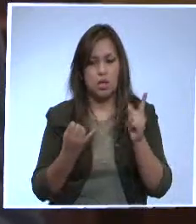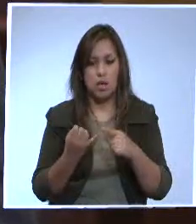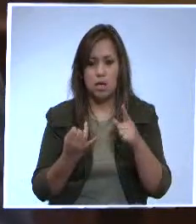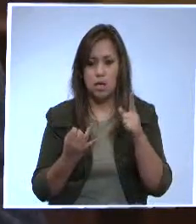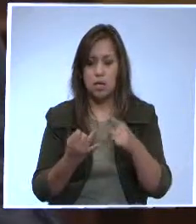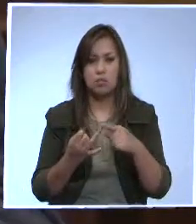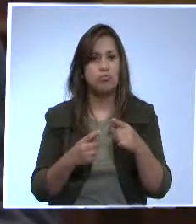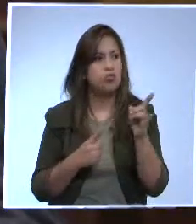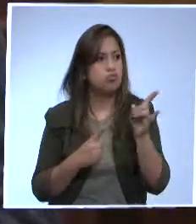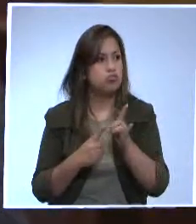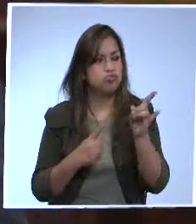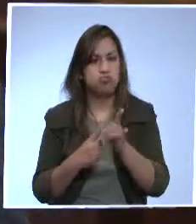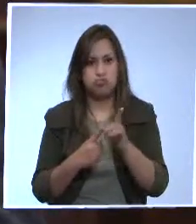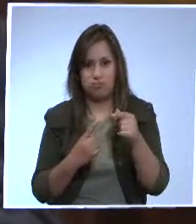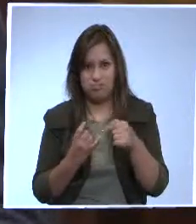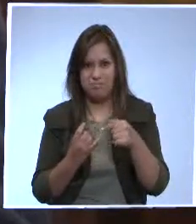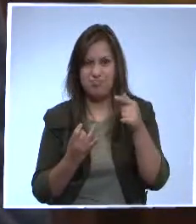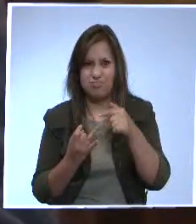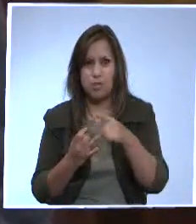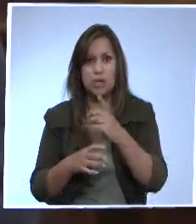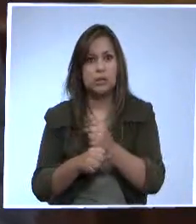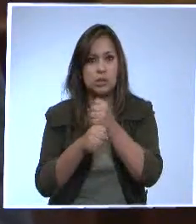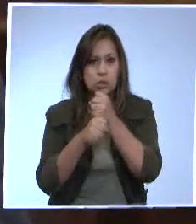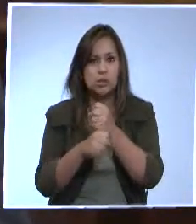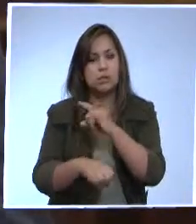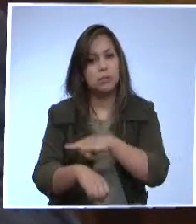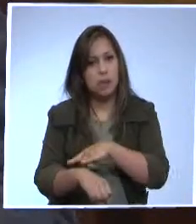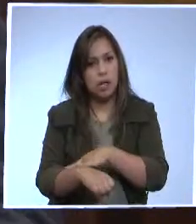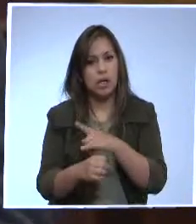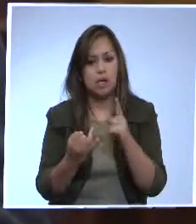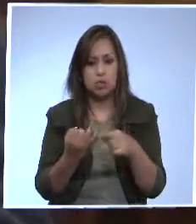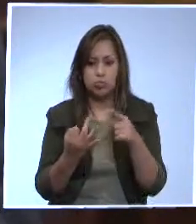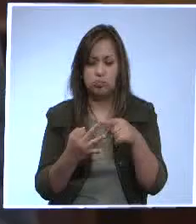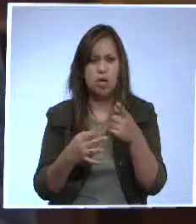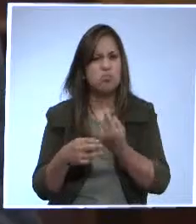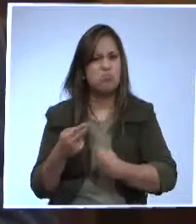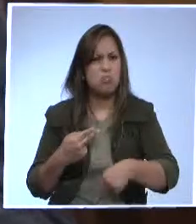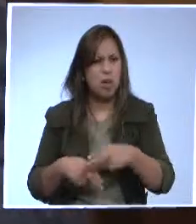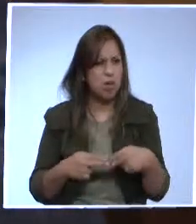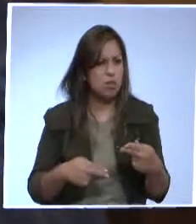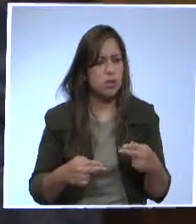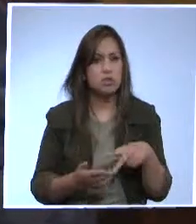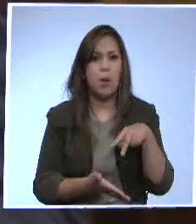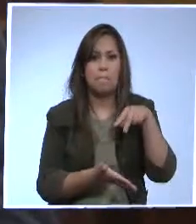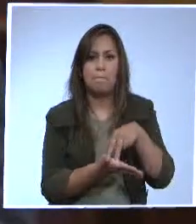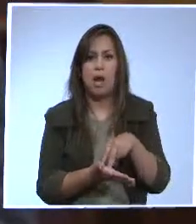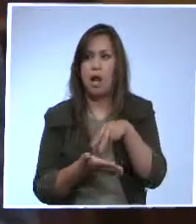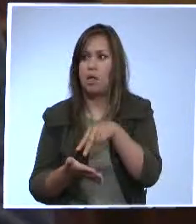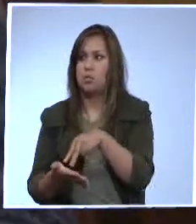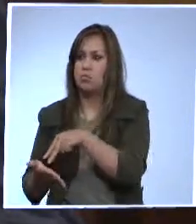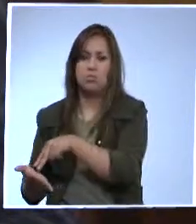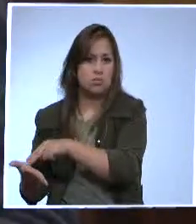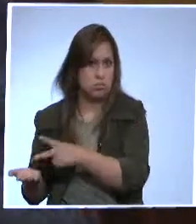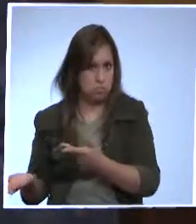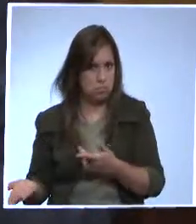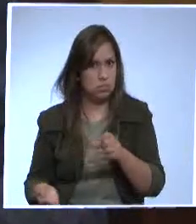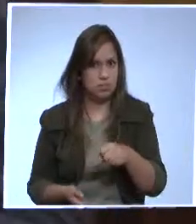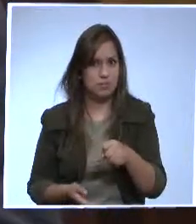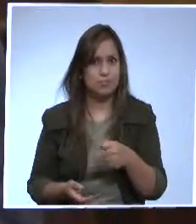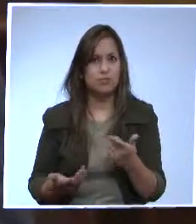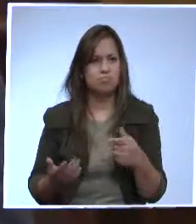puntos de seguridad también servicios higiénicos tendrán locales comerciales es decir paradas integrales que van además de